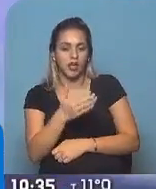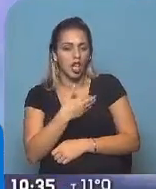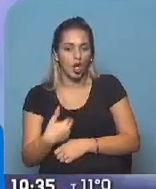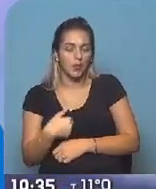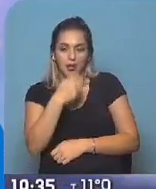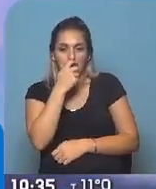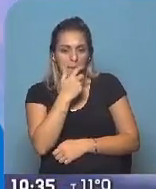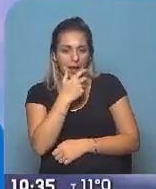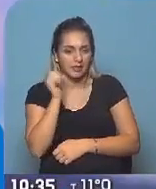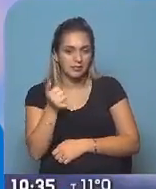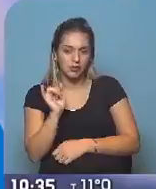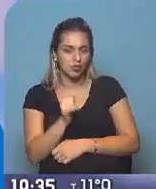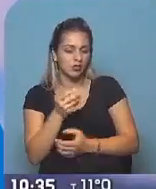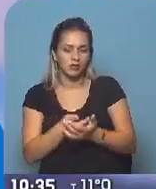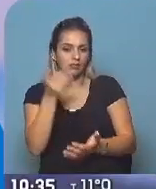presidente Macri.